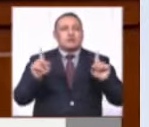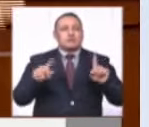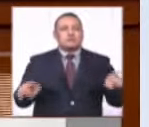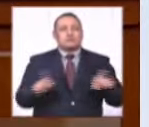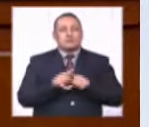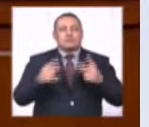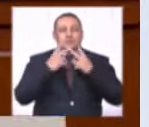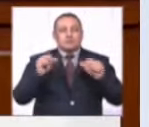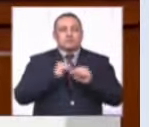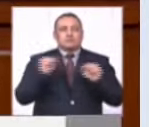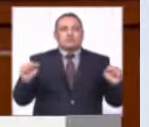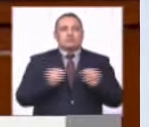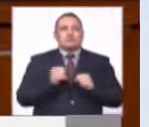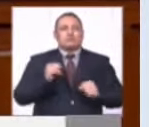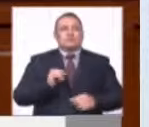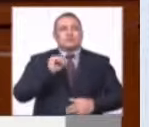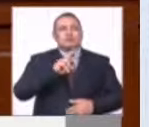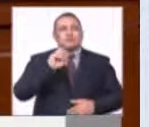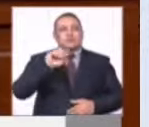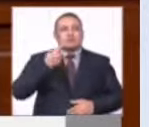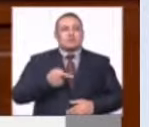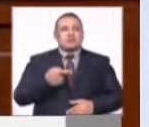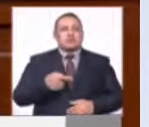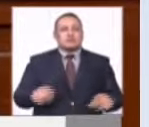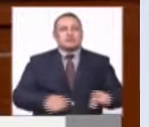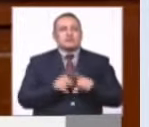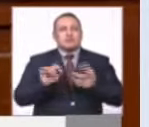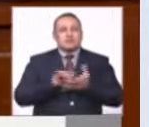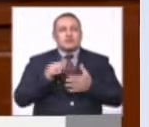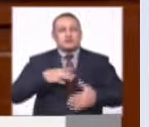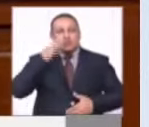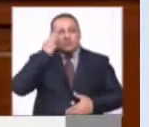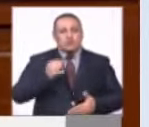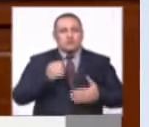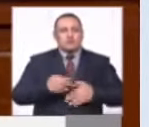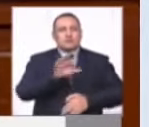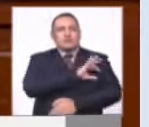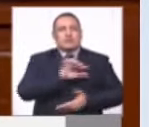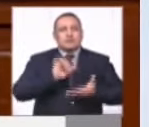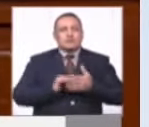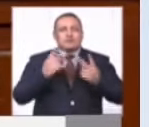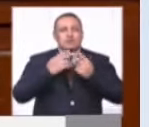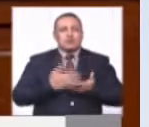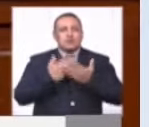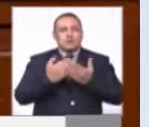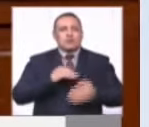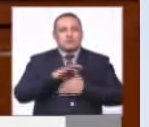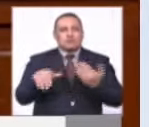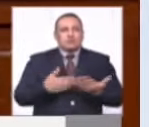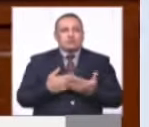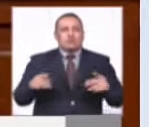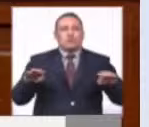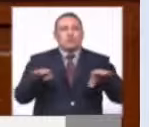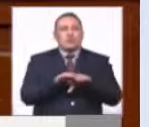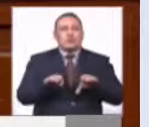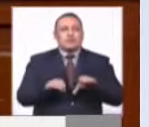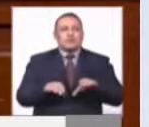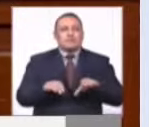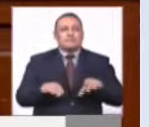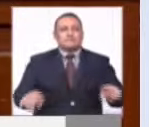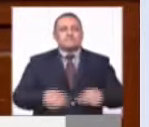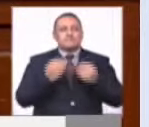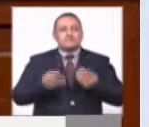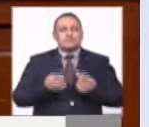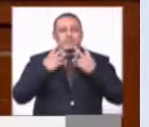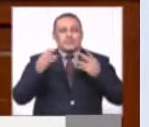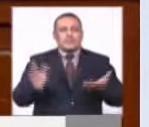les asombra uno de 20,000. Entonces yo creo que la Fiscalía tiene que ser contundente para todos por igual, porque